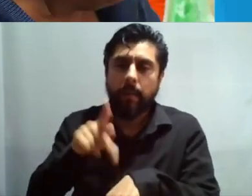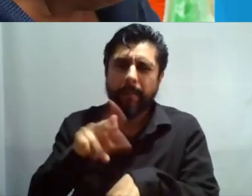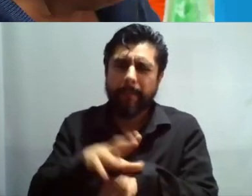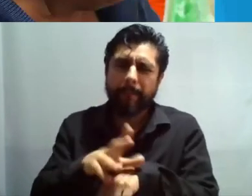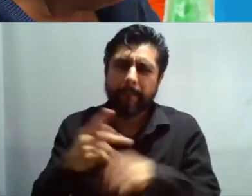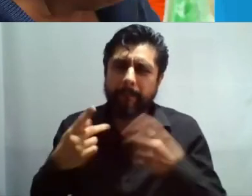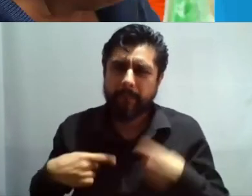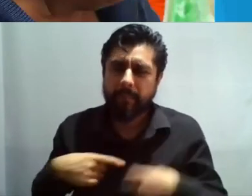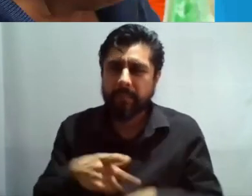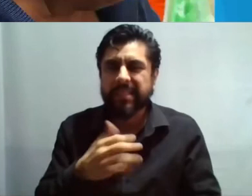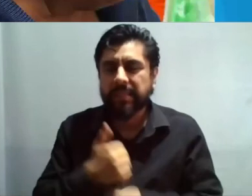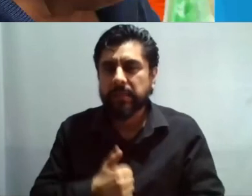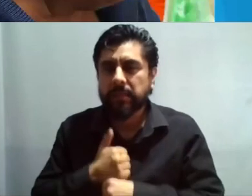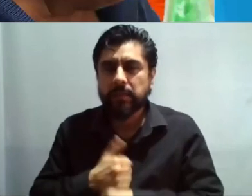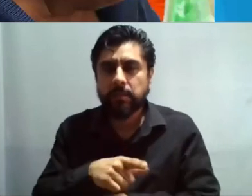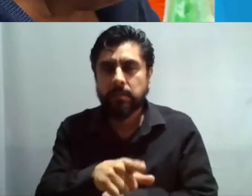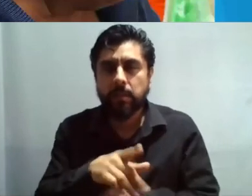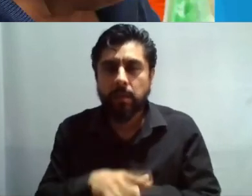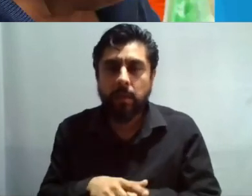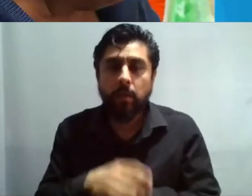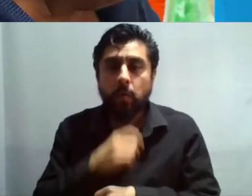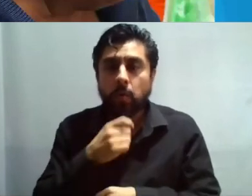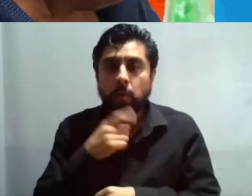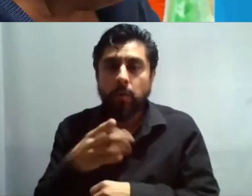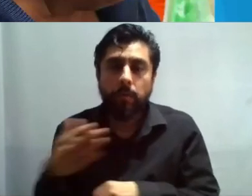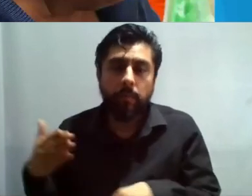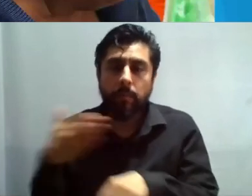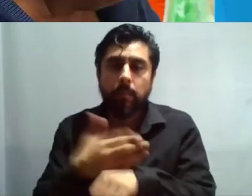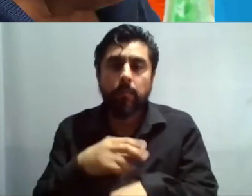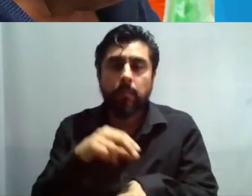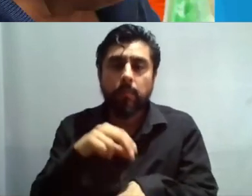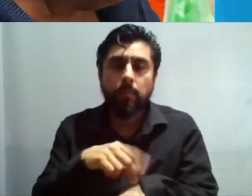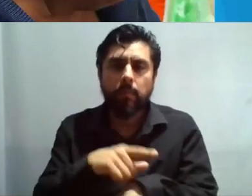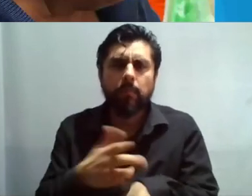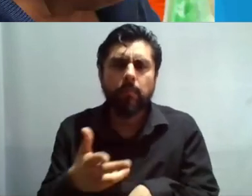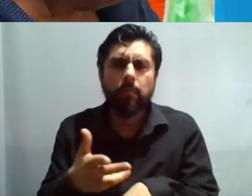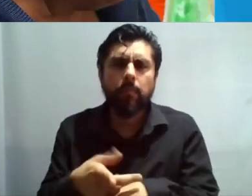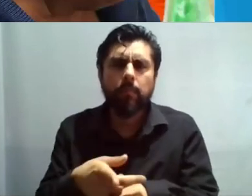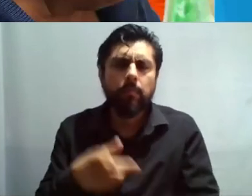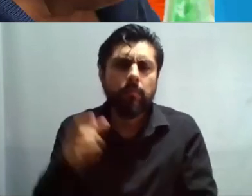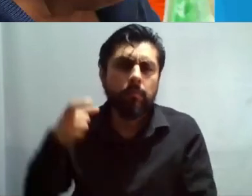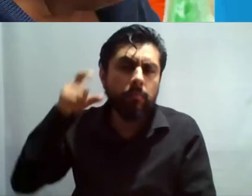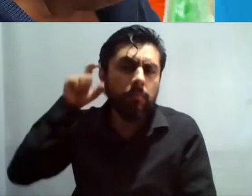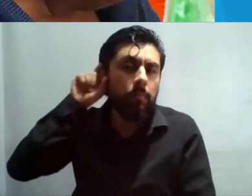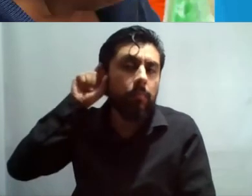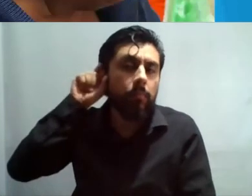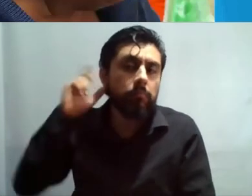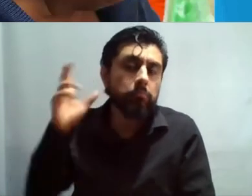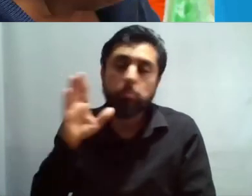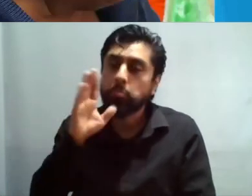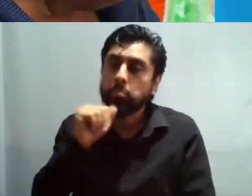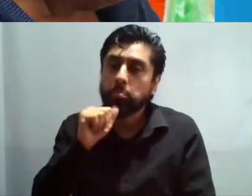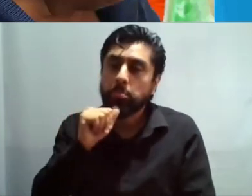¿verdad? Él llegó originalmente porque no había una forma en que se le pusiera un aparato auditivo. Es decir,